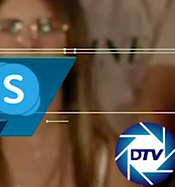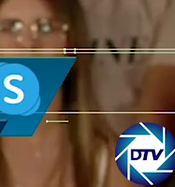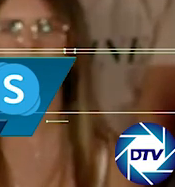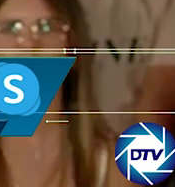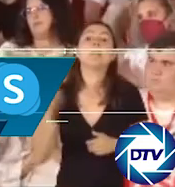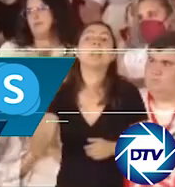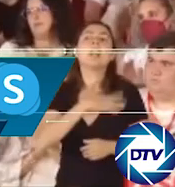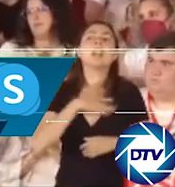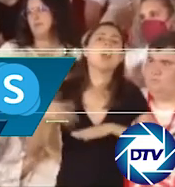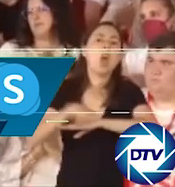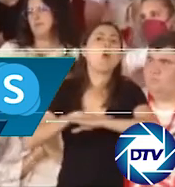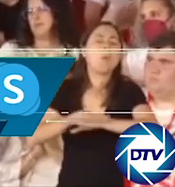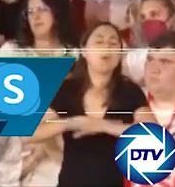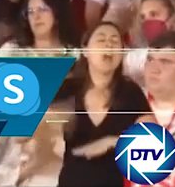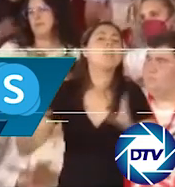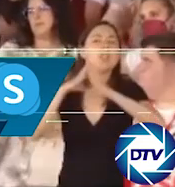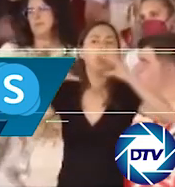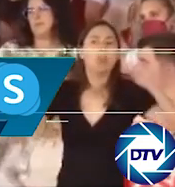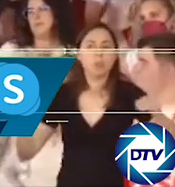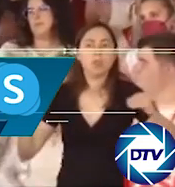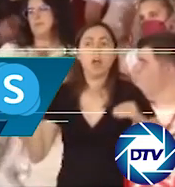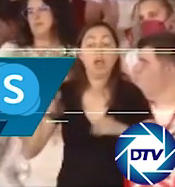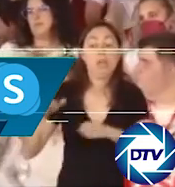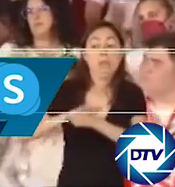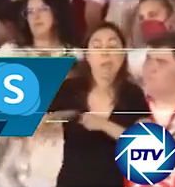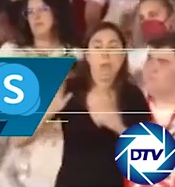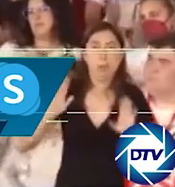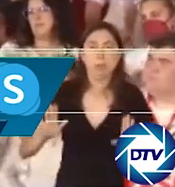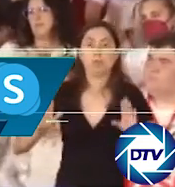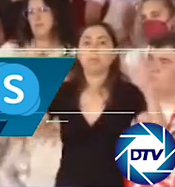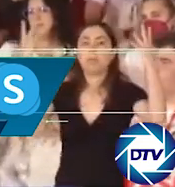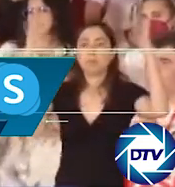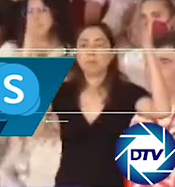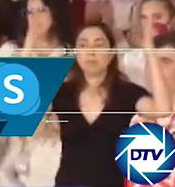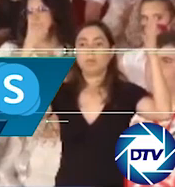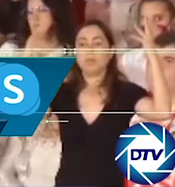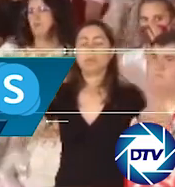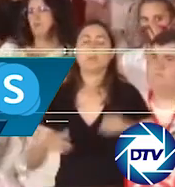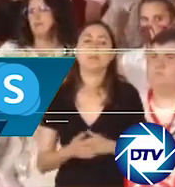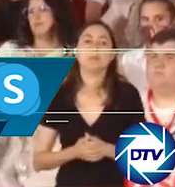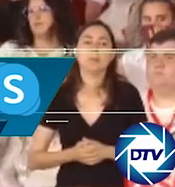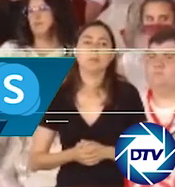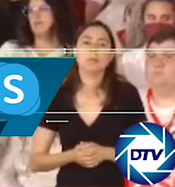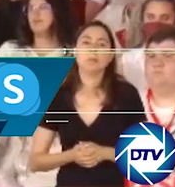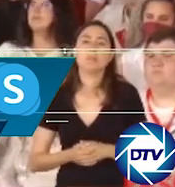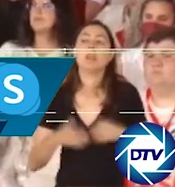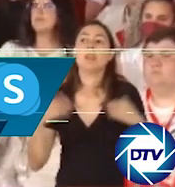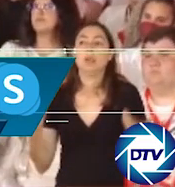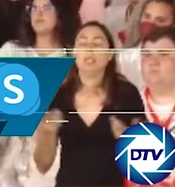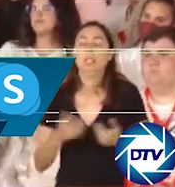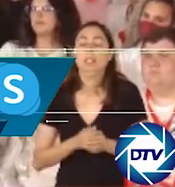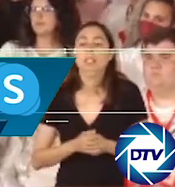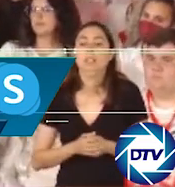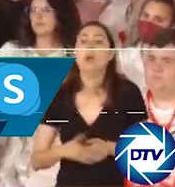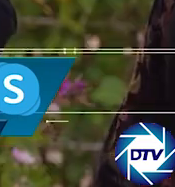de los maletines que se llevaron gracias a las obras de la autovía A92 y otros muchos, pequeños,